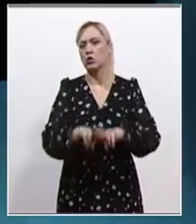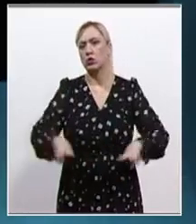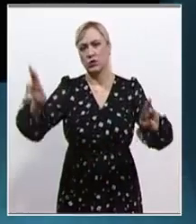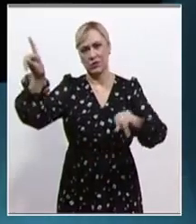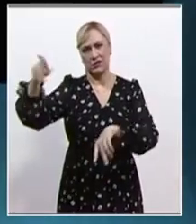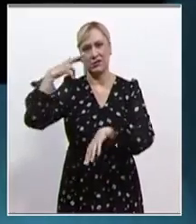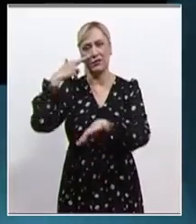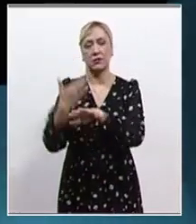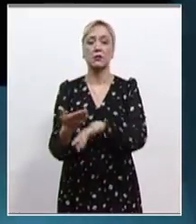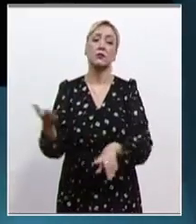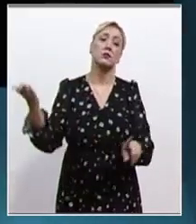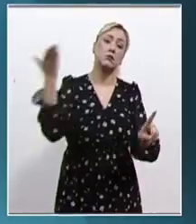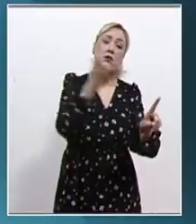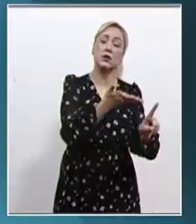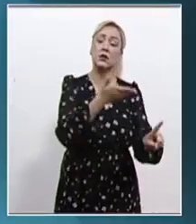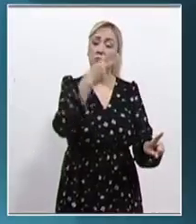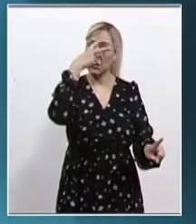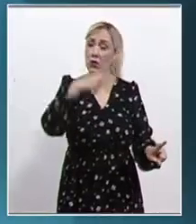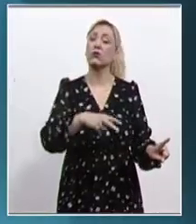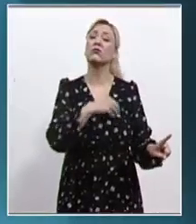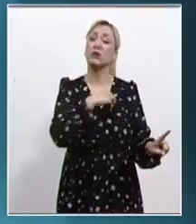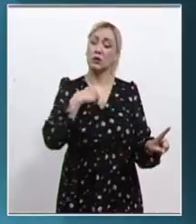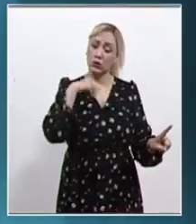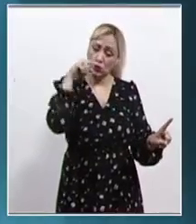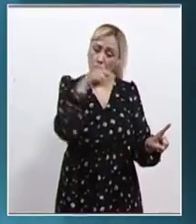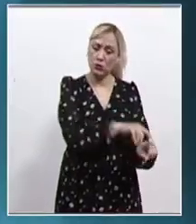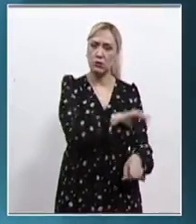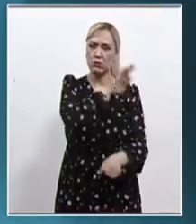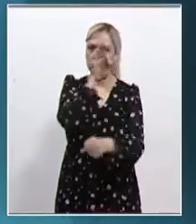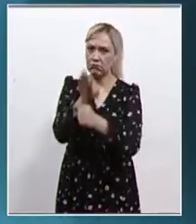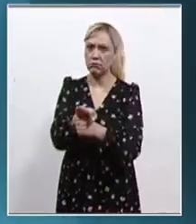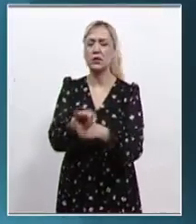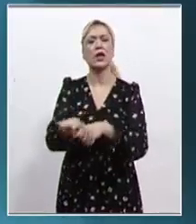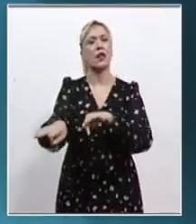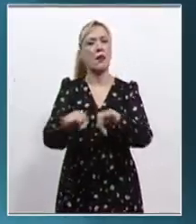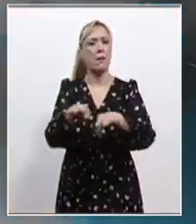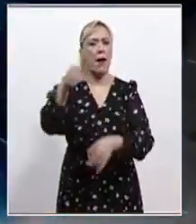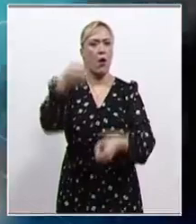las autoridades mexicanas a proteger la independencia judicial.